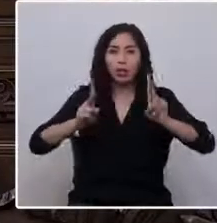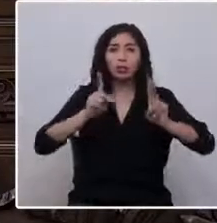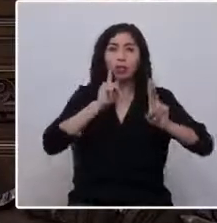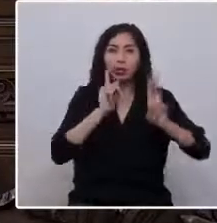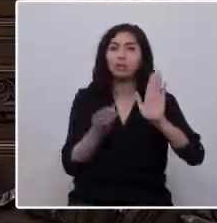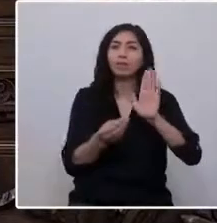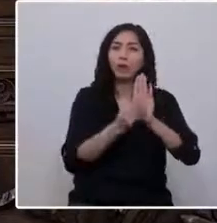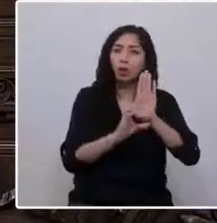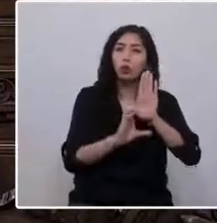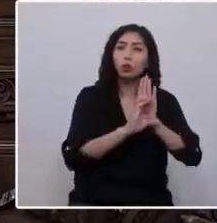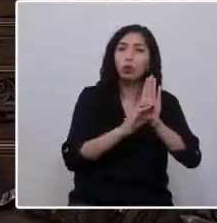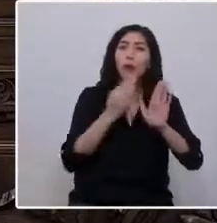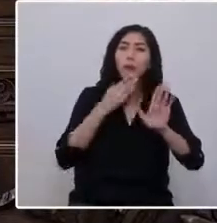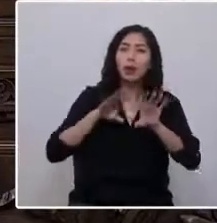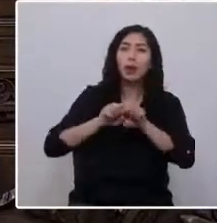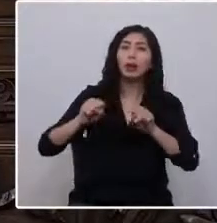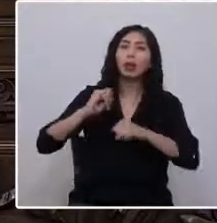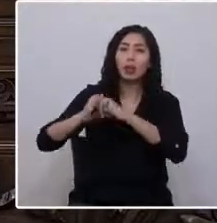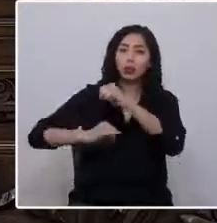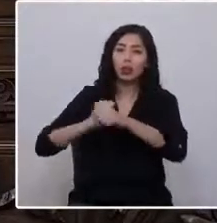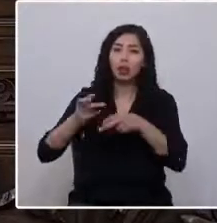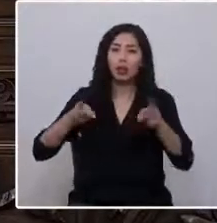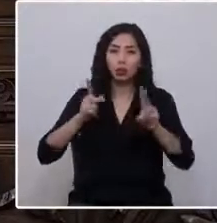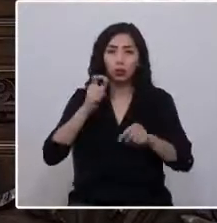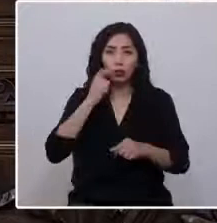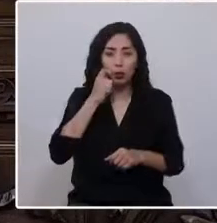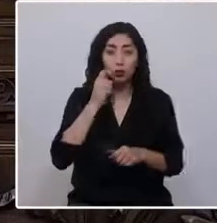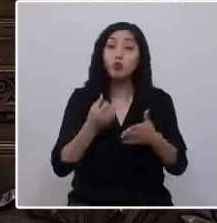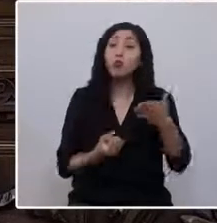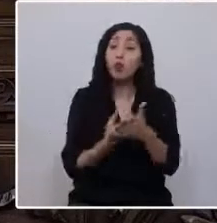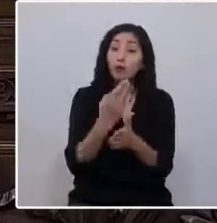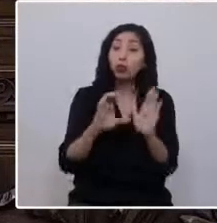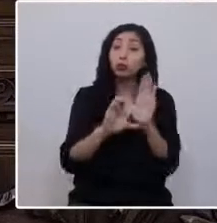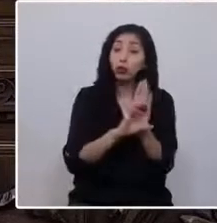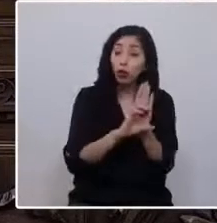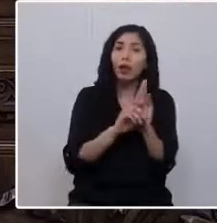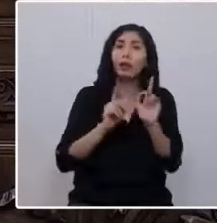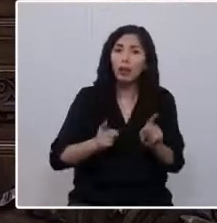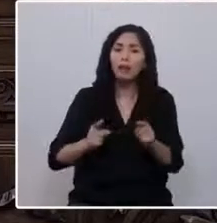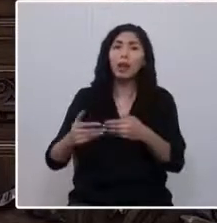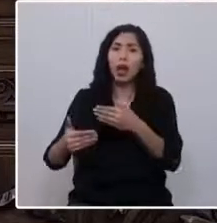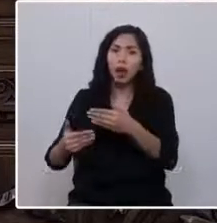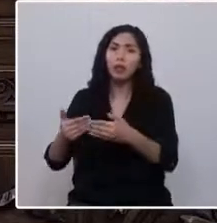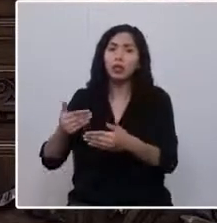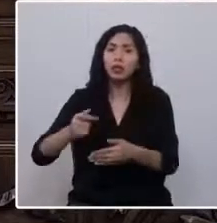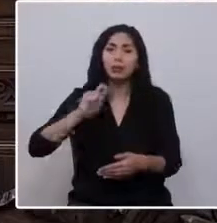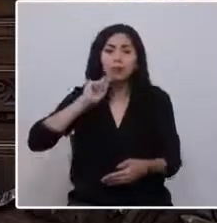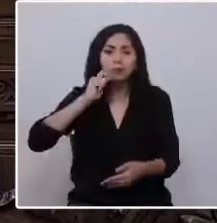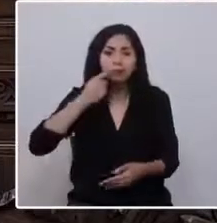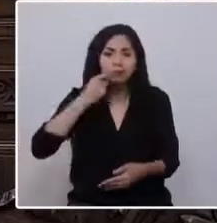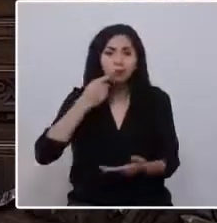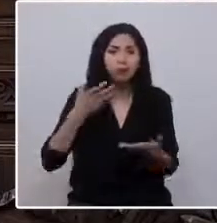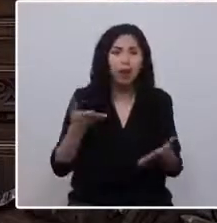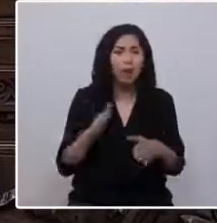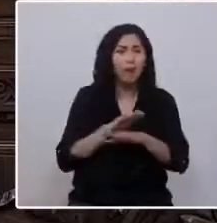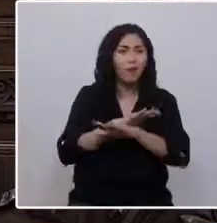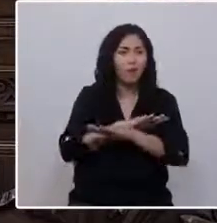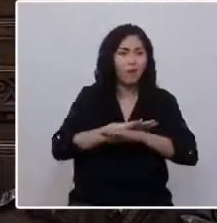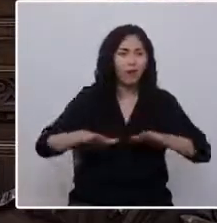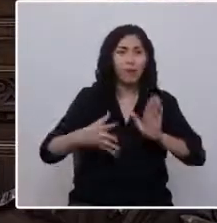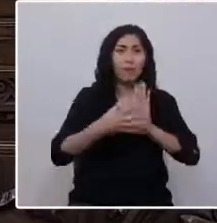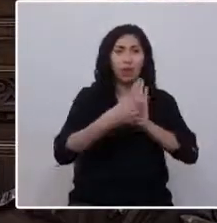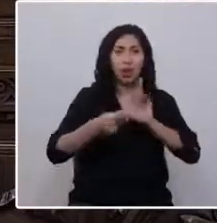tratados internacional de derechos humanos la nueva constitución de avanzar en las definiciones que pongan fin a este modelo económico neoliberal